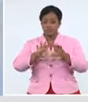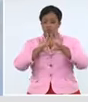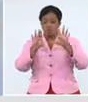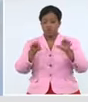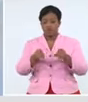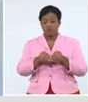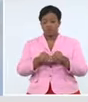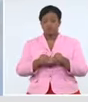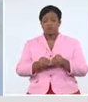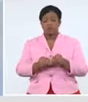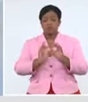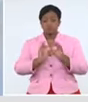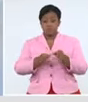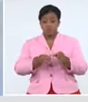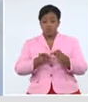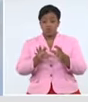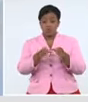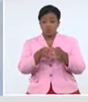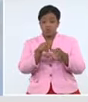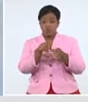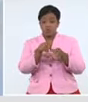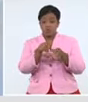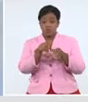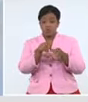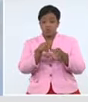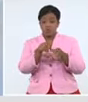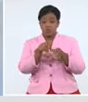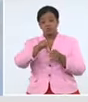diagnosticados, y de ellos el 97,6%